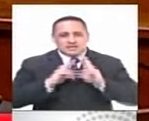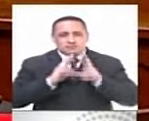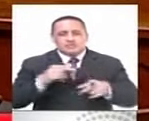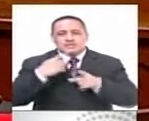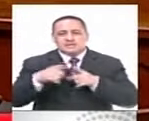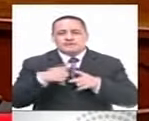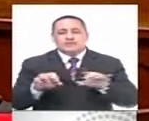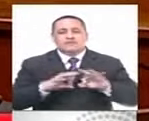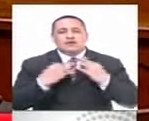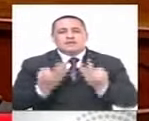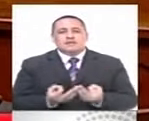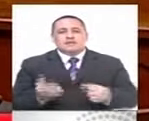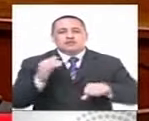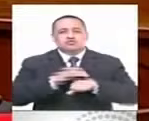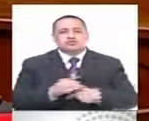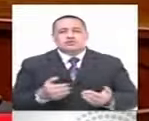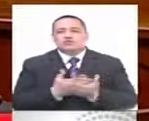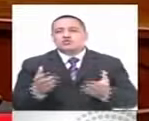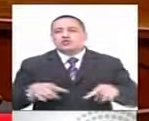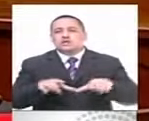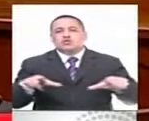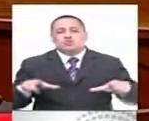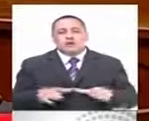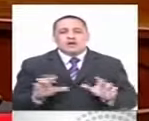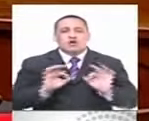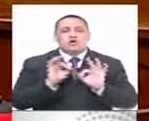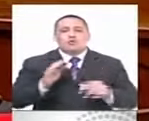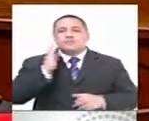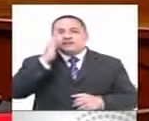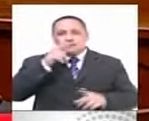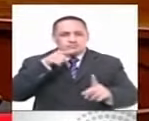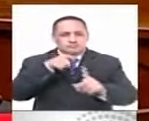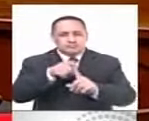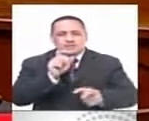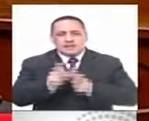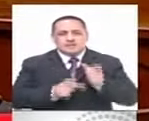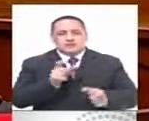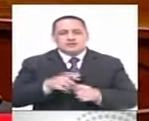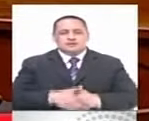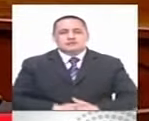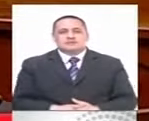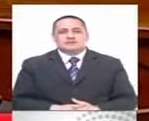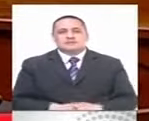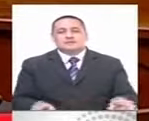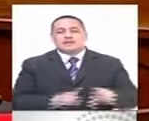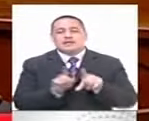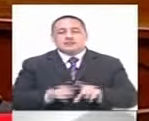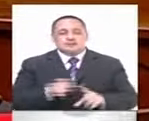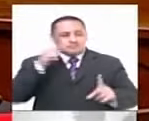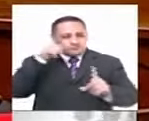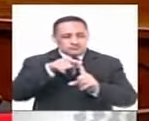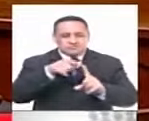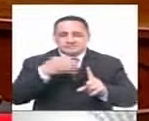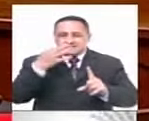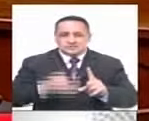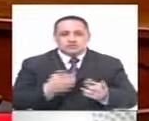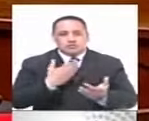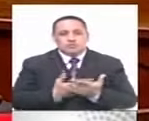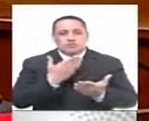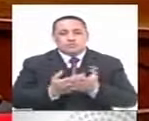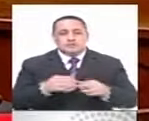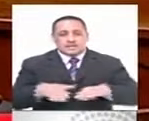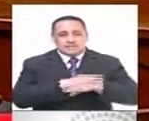los familiares sobre el paradero o destino final de sus seres queridos. La meta propuesta en este